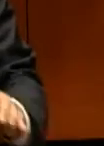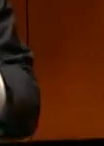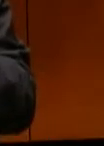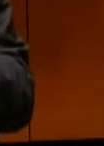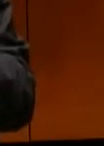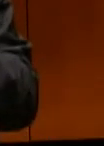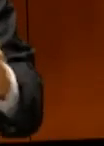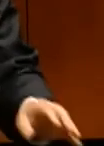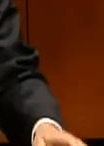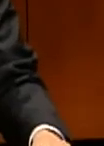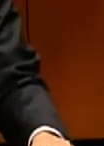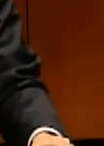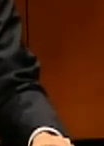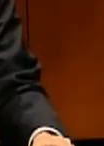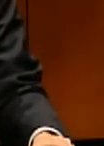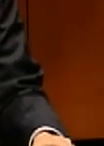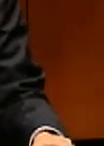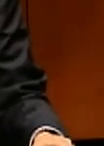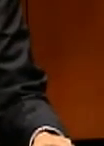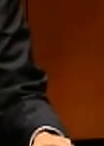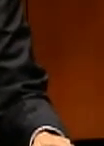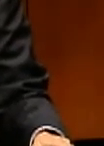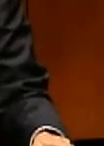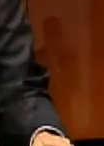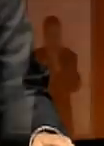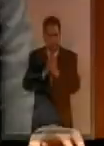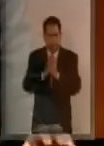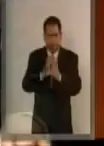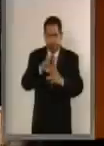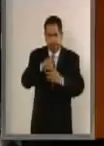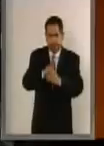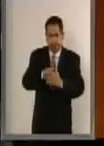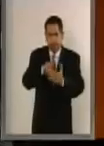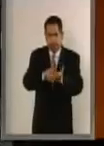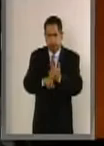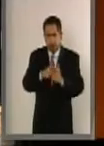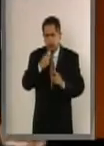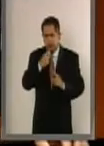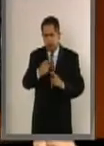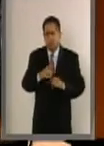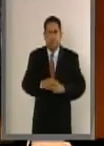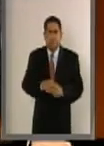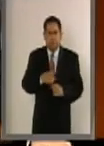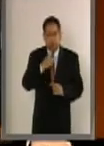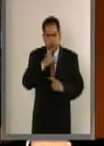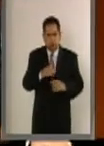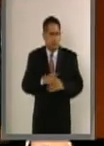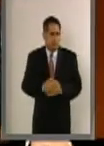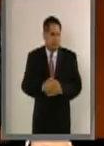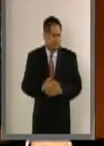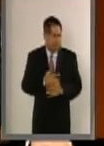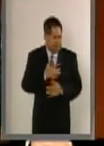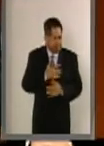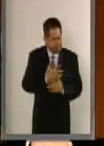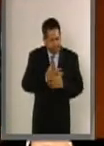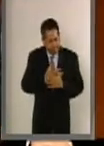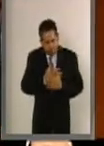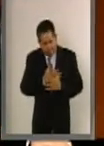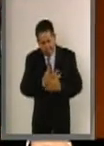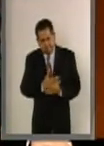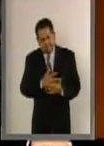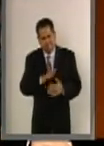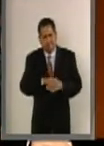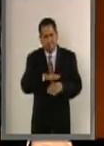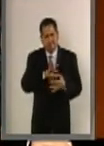senadores, quiero iniciar esta intervención manifestando nuestra máxima solidaridad